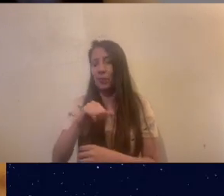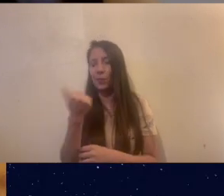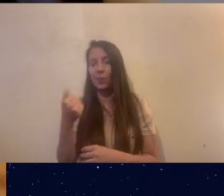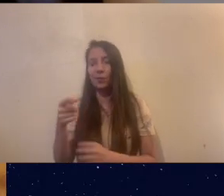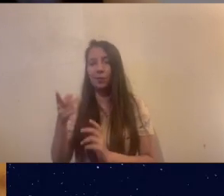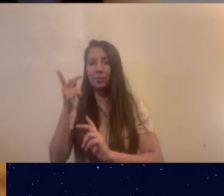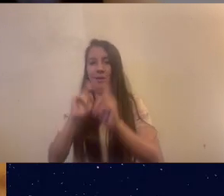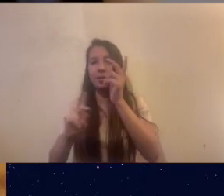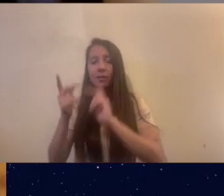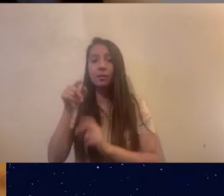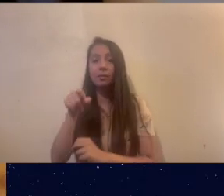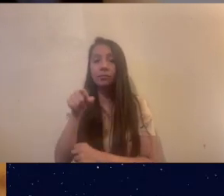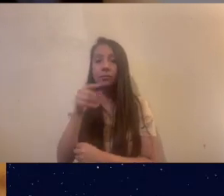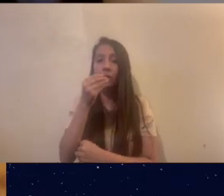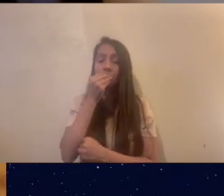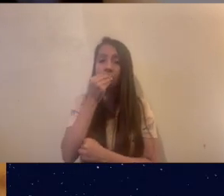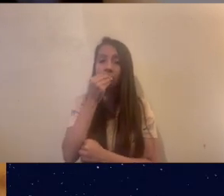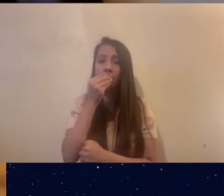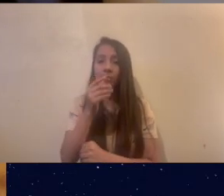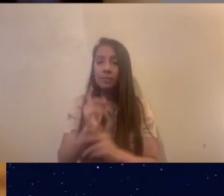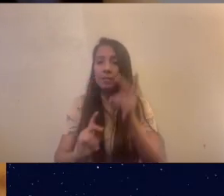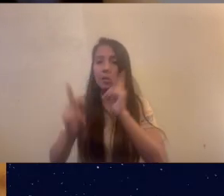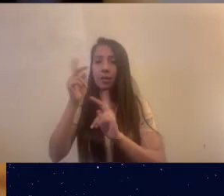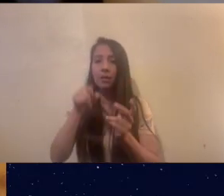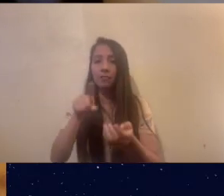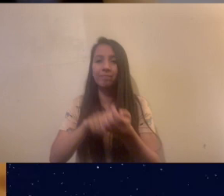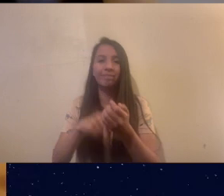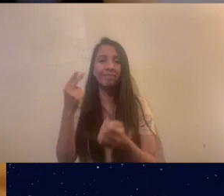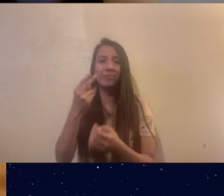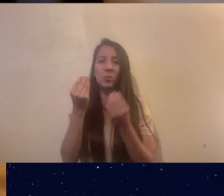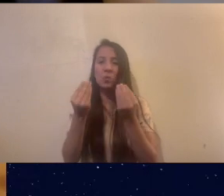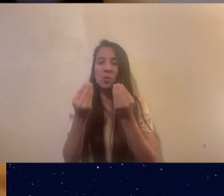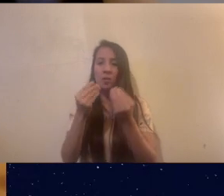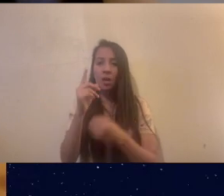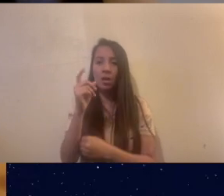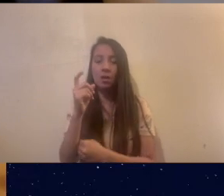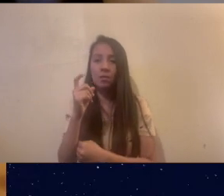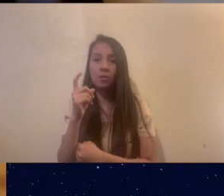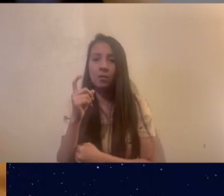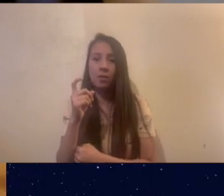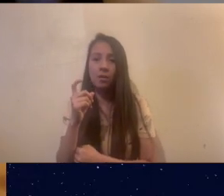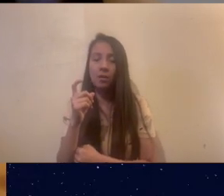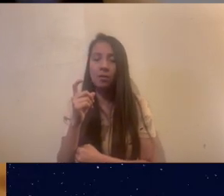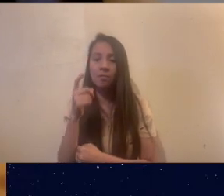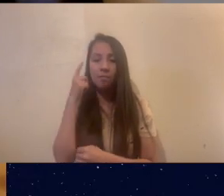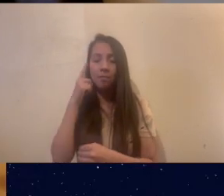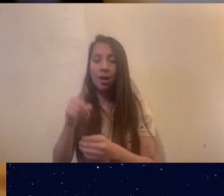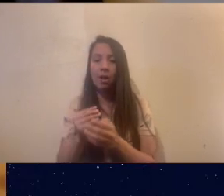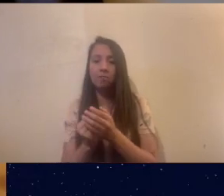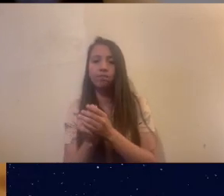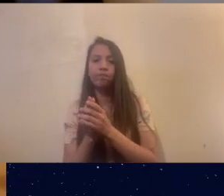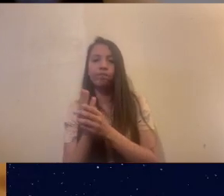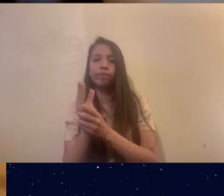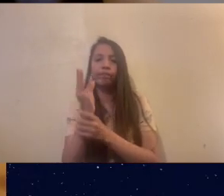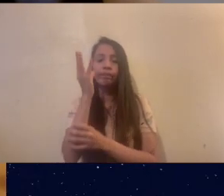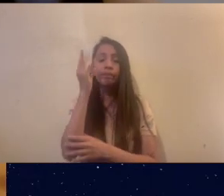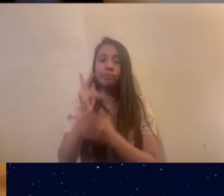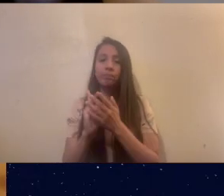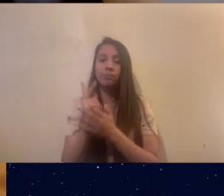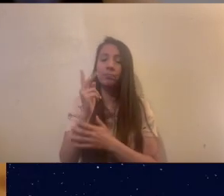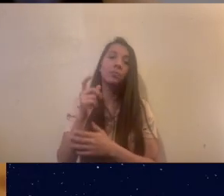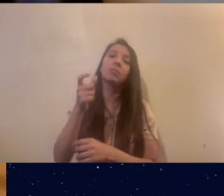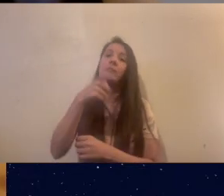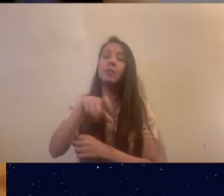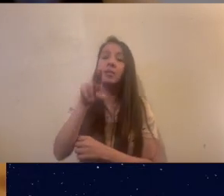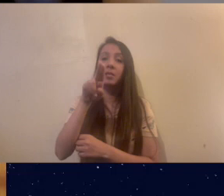es que ese tipo de alimentación de plantas requiere muchísima agua en su desarrollo. En